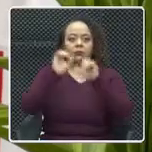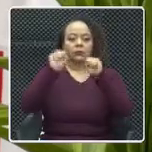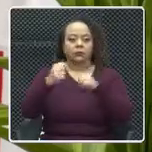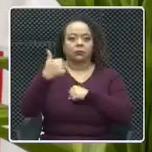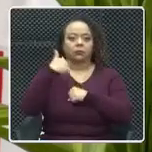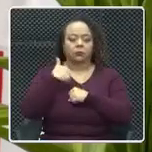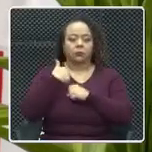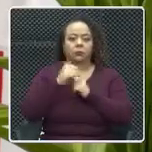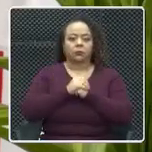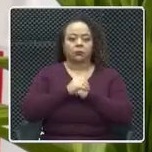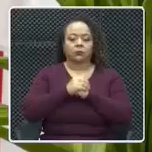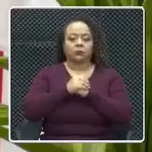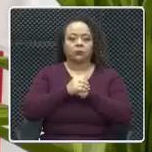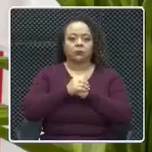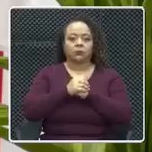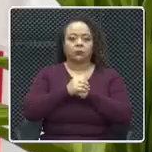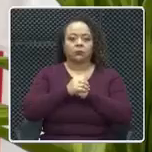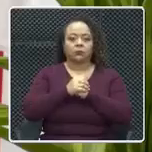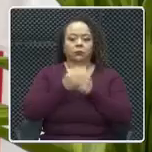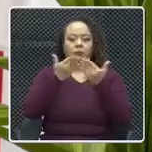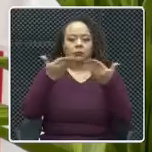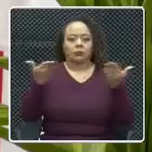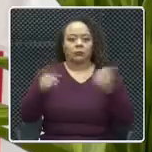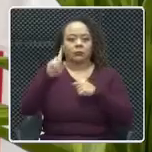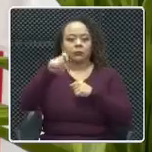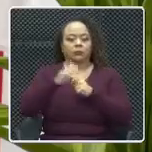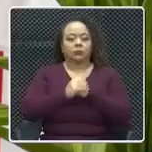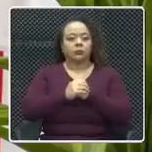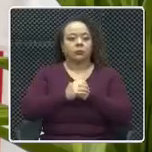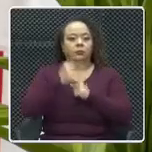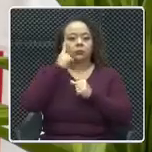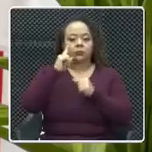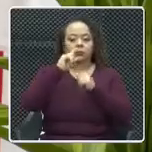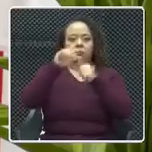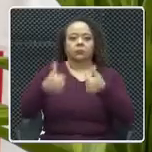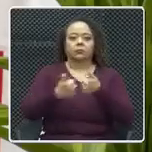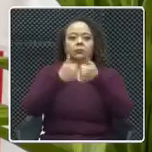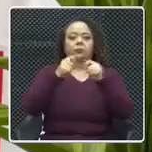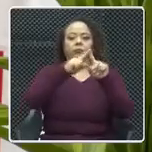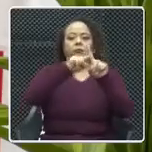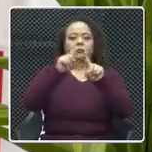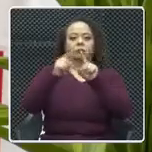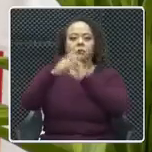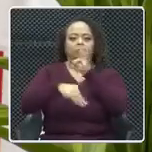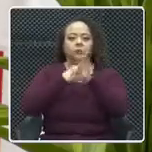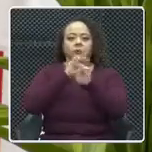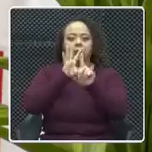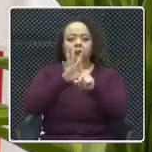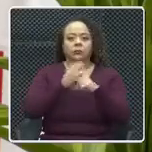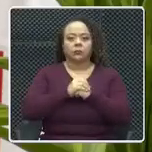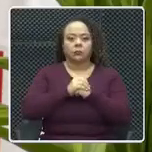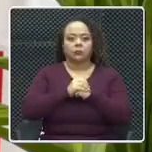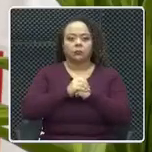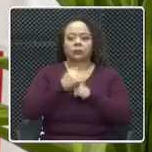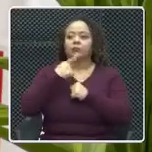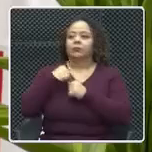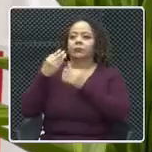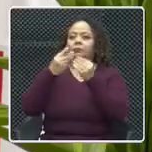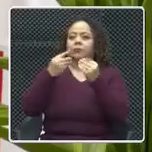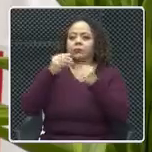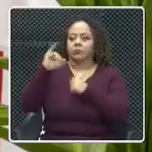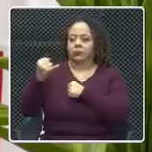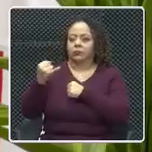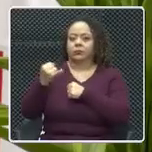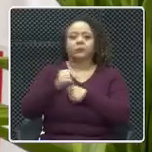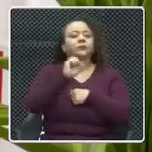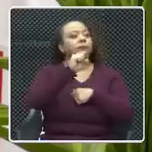podamos tener el material que necesitamos para enfrentar los diferentes tipos de acoso. Me está diciendo la producción que es el